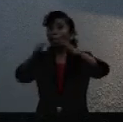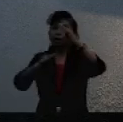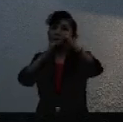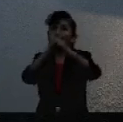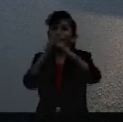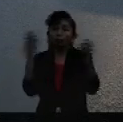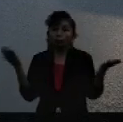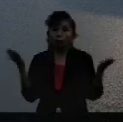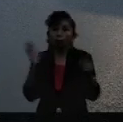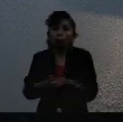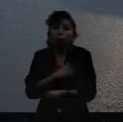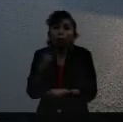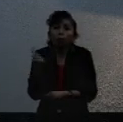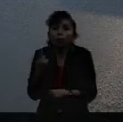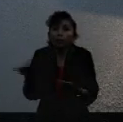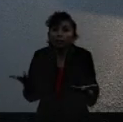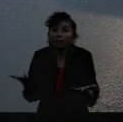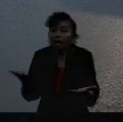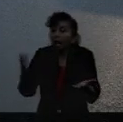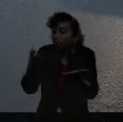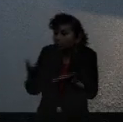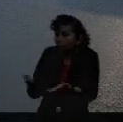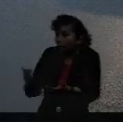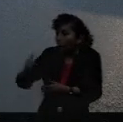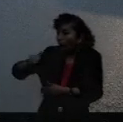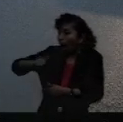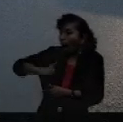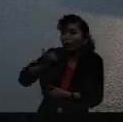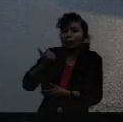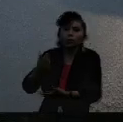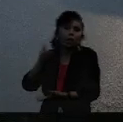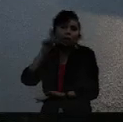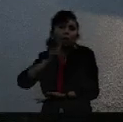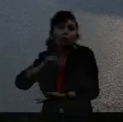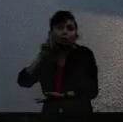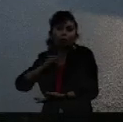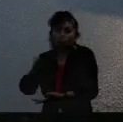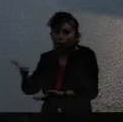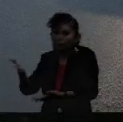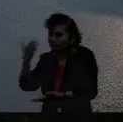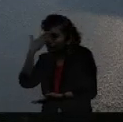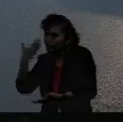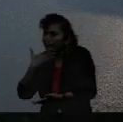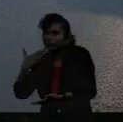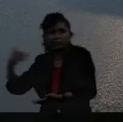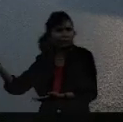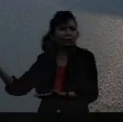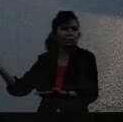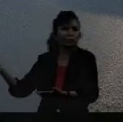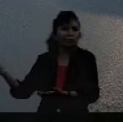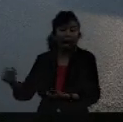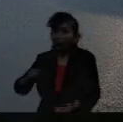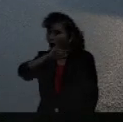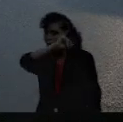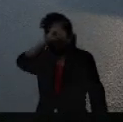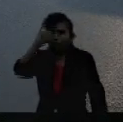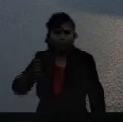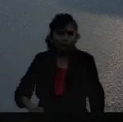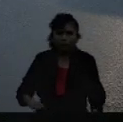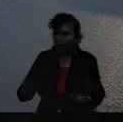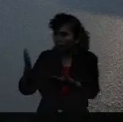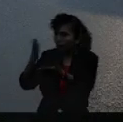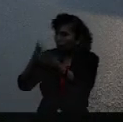porque se negaron a aprovechar el talento de tantas y tantas mujeres jamás debieron de